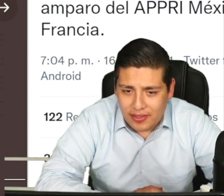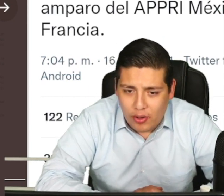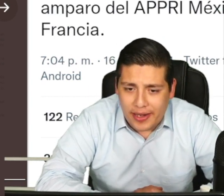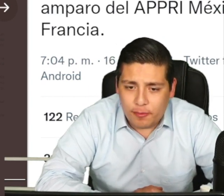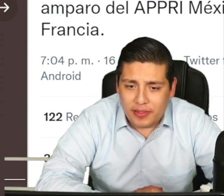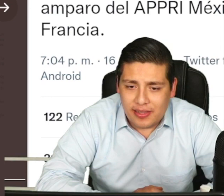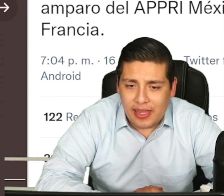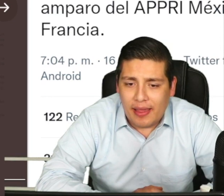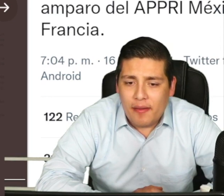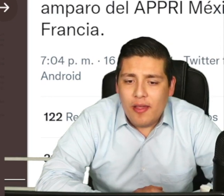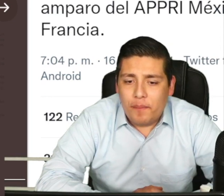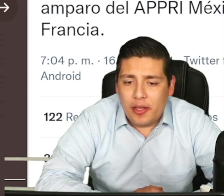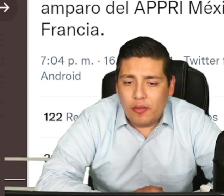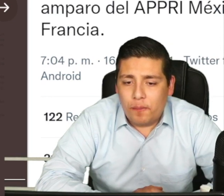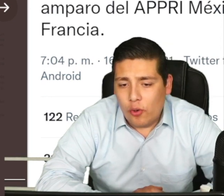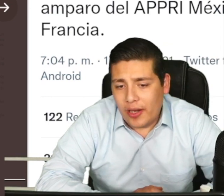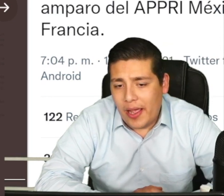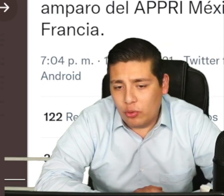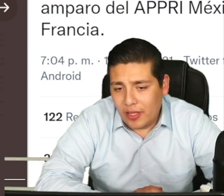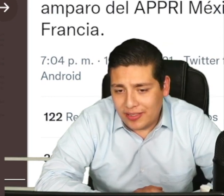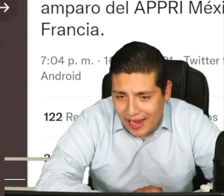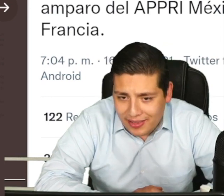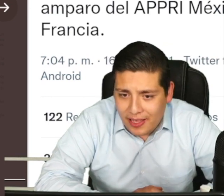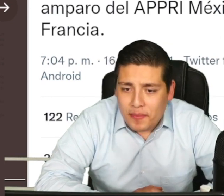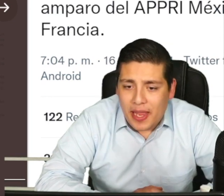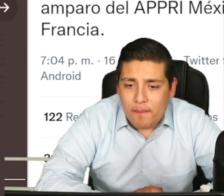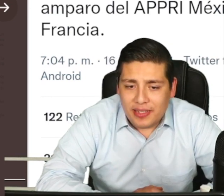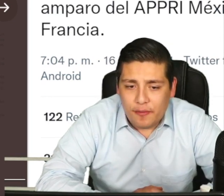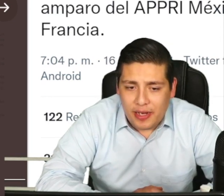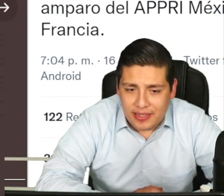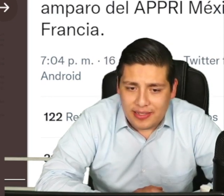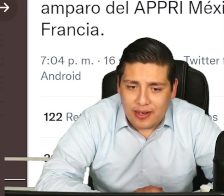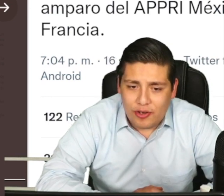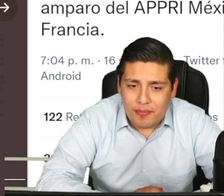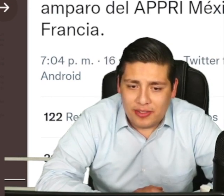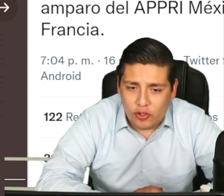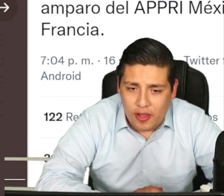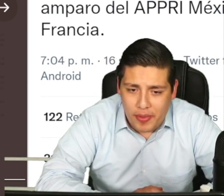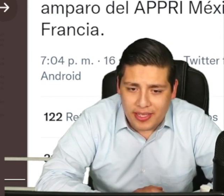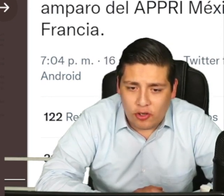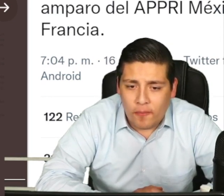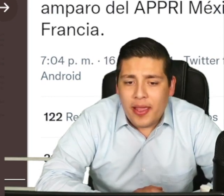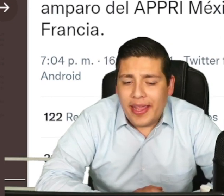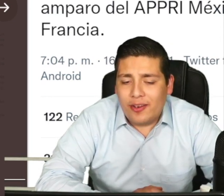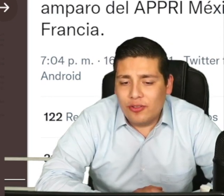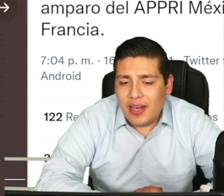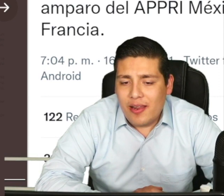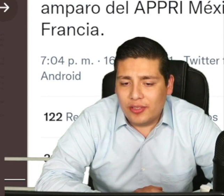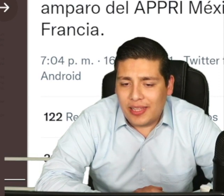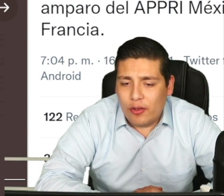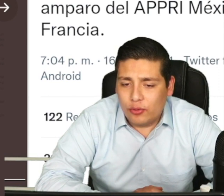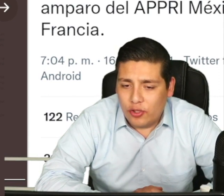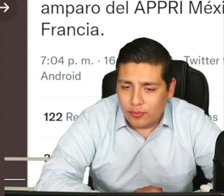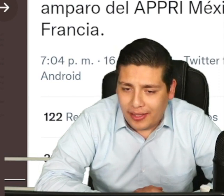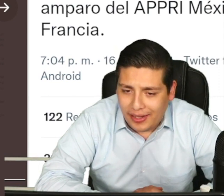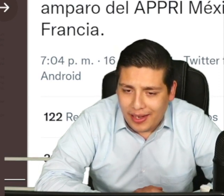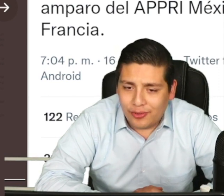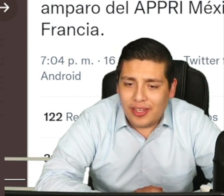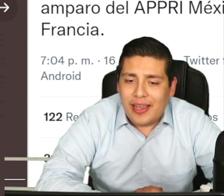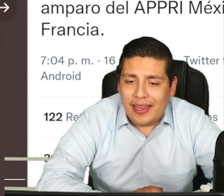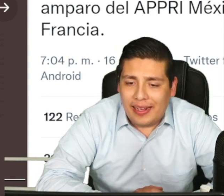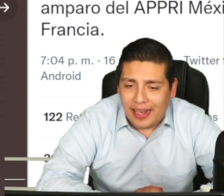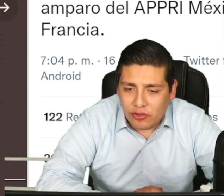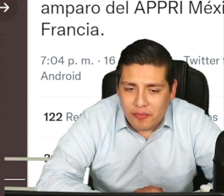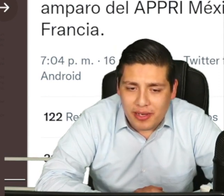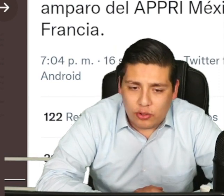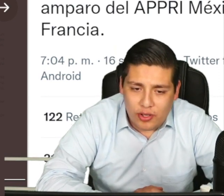millones de dólares presentada por Eutelsat, empresa francesa con inversión en México, en contra de los Estados Unidos mexicanos.